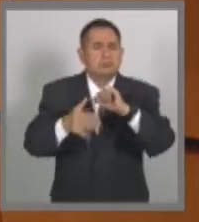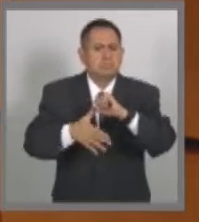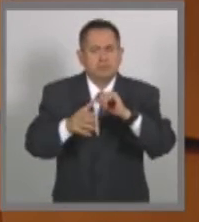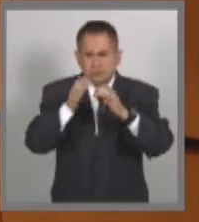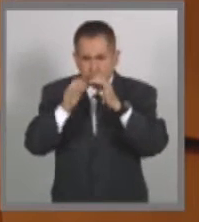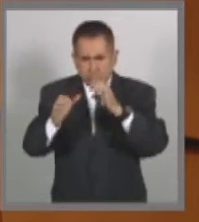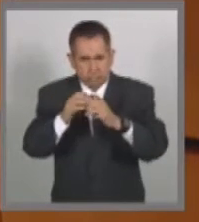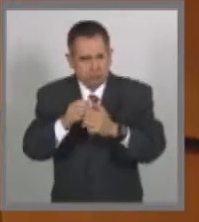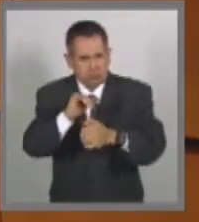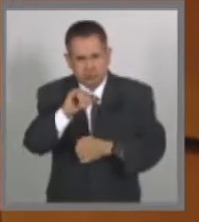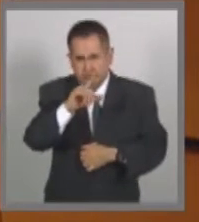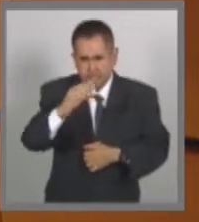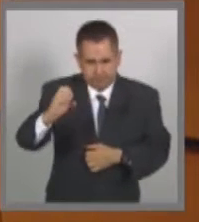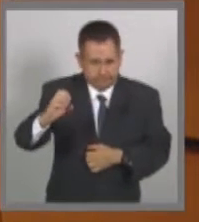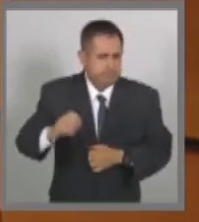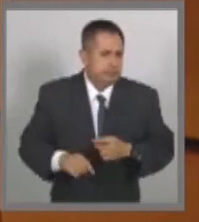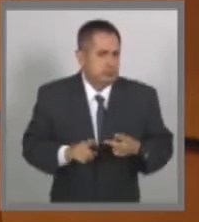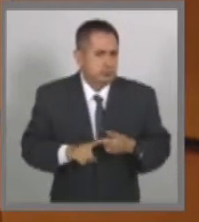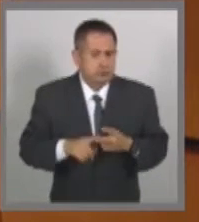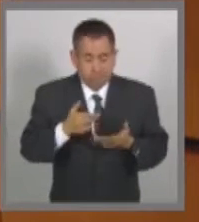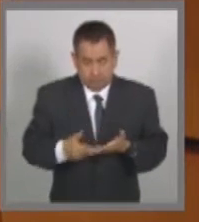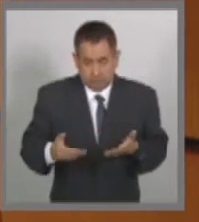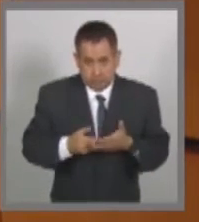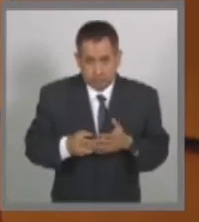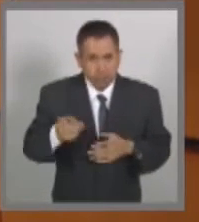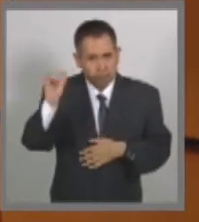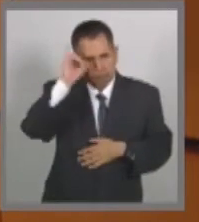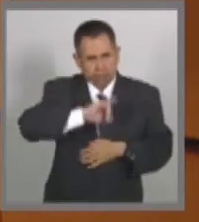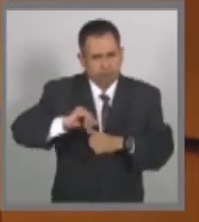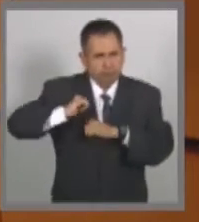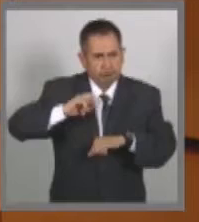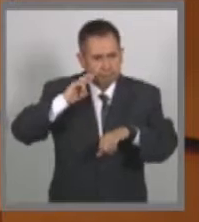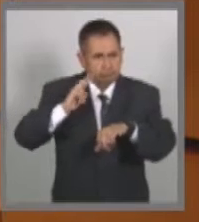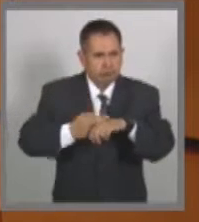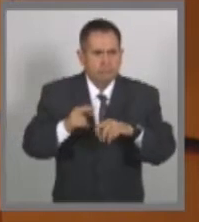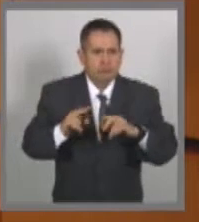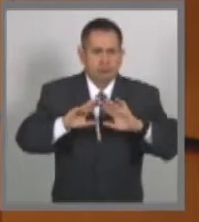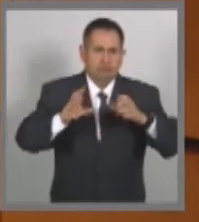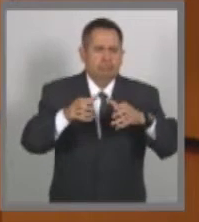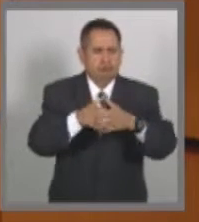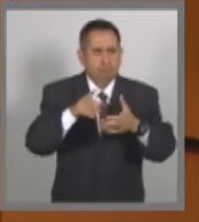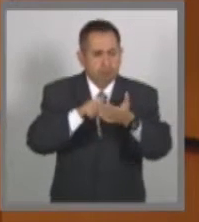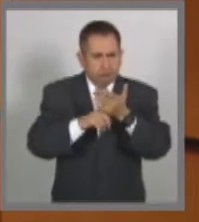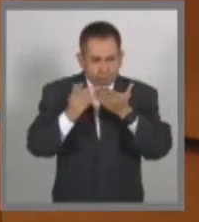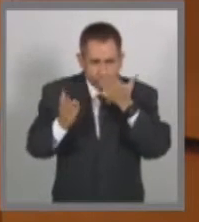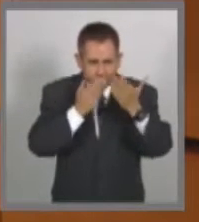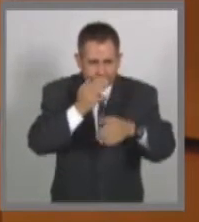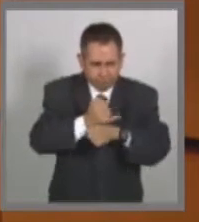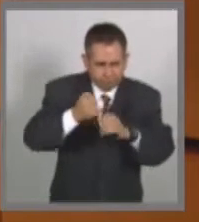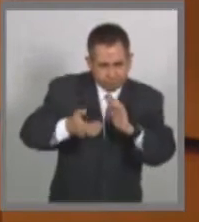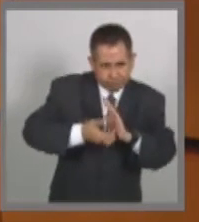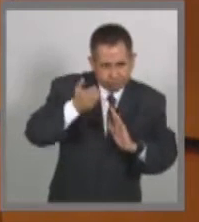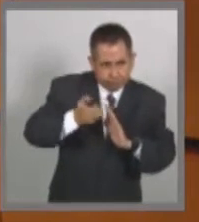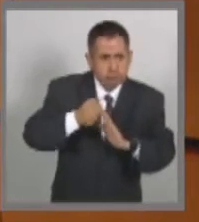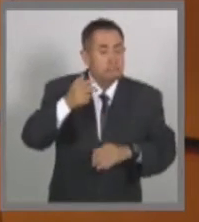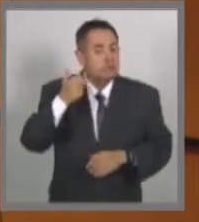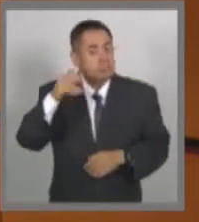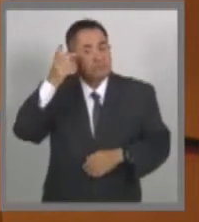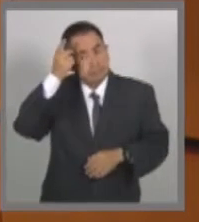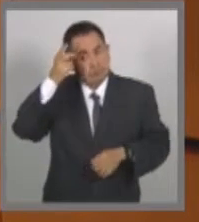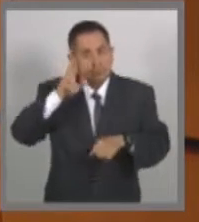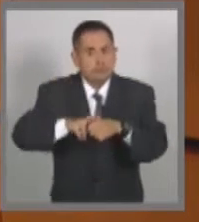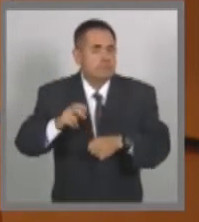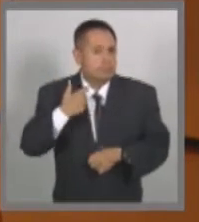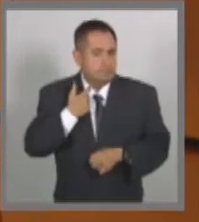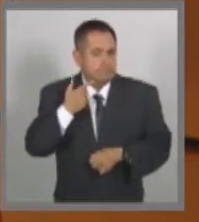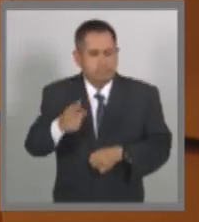Comunicación Educativa. Actualmente se desempeña como jefe de Unidad de Políticas de Exploración y Extracción de Hidrocarburos y fue director general